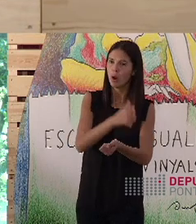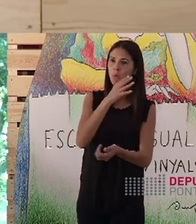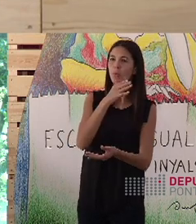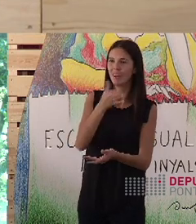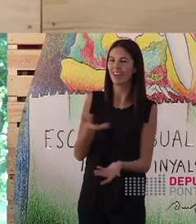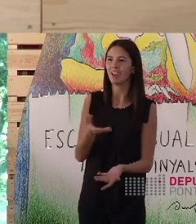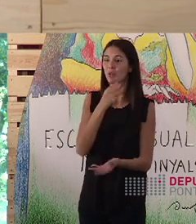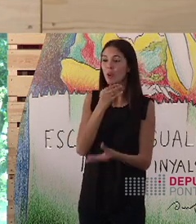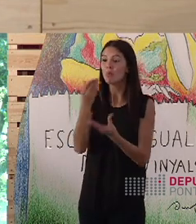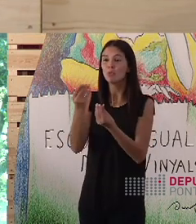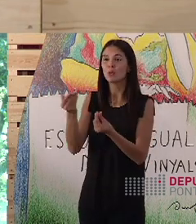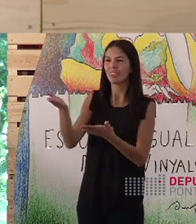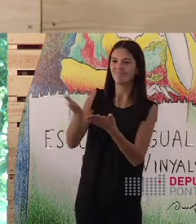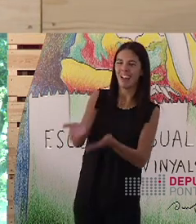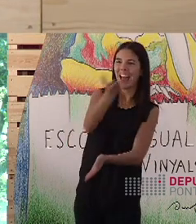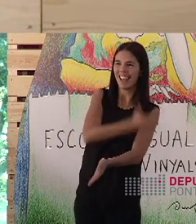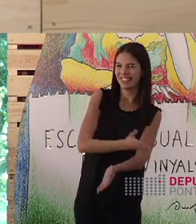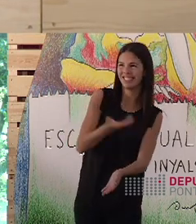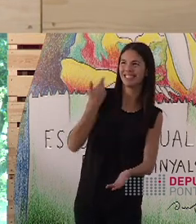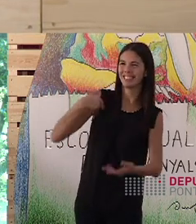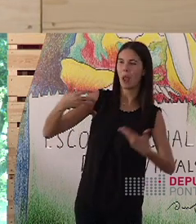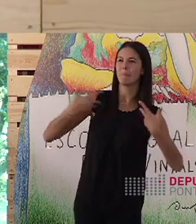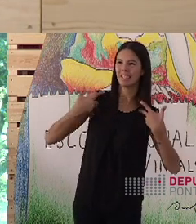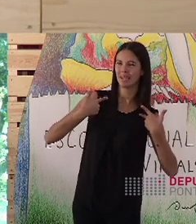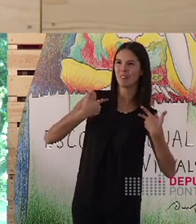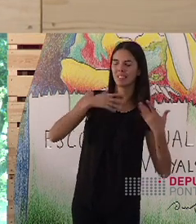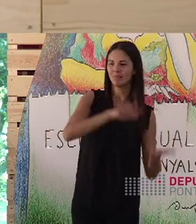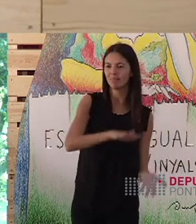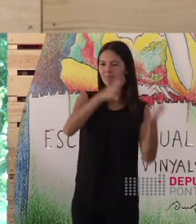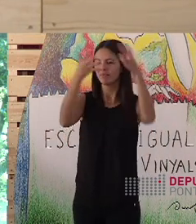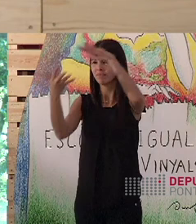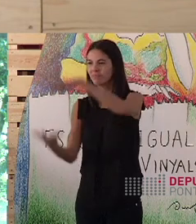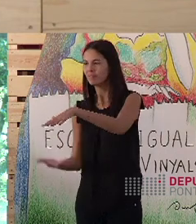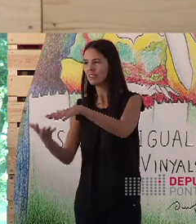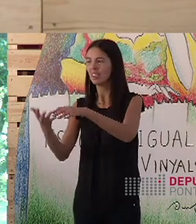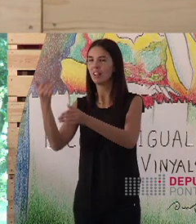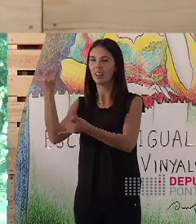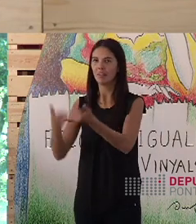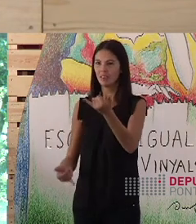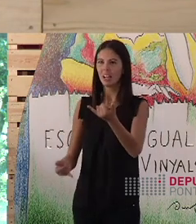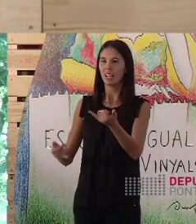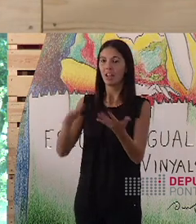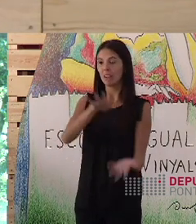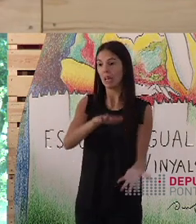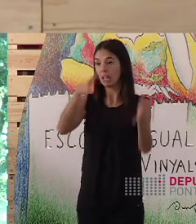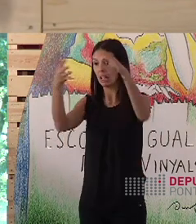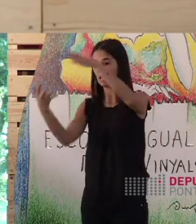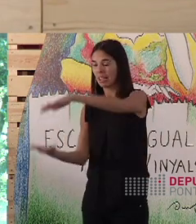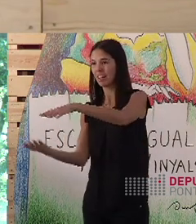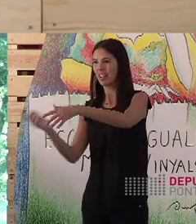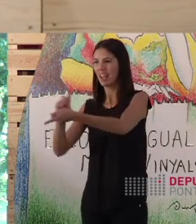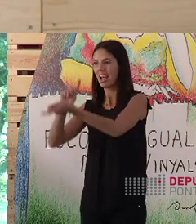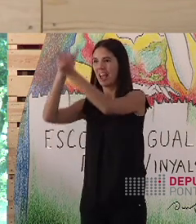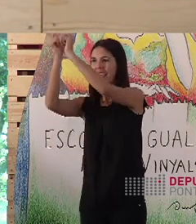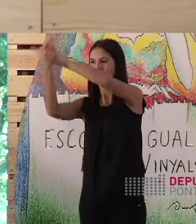víctimas. Foron os que podríamos denominar a gran paradoxa, que son as víctimas que se voltan victimarias para